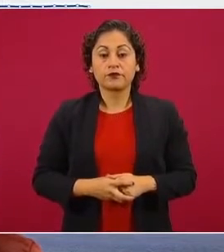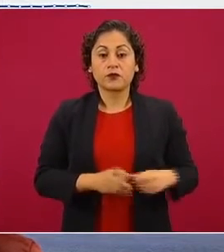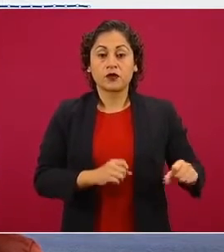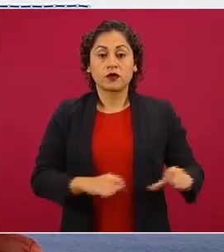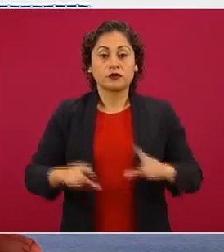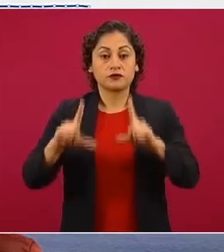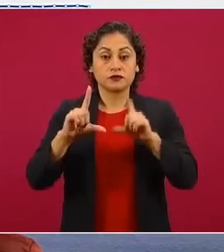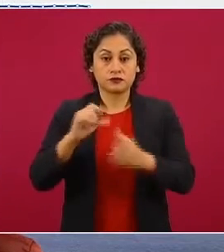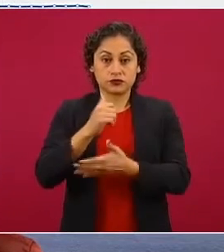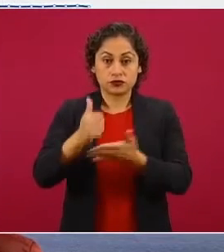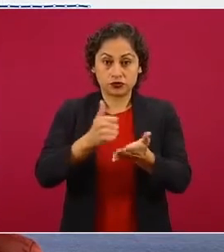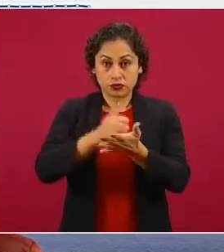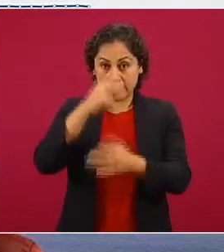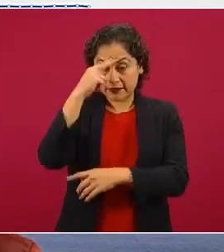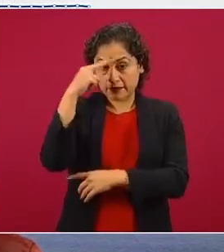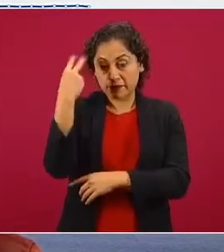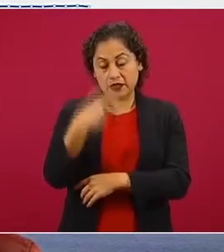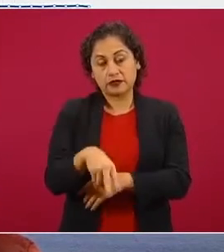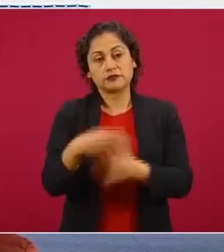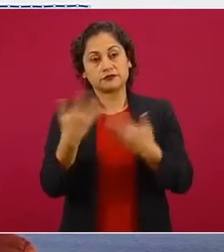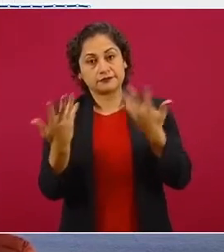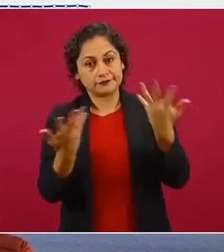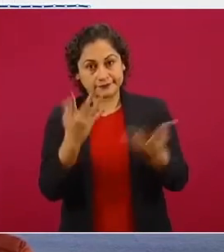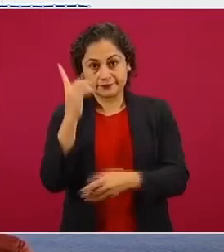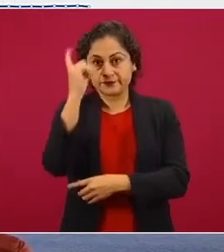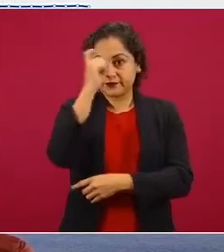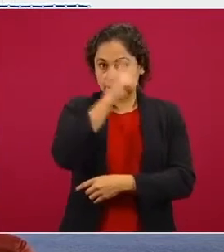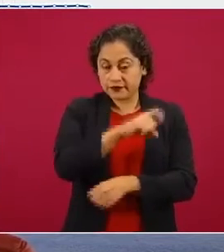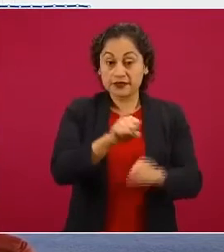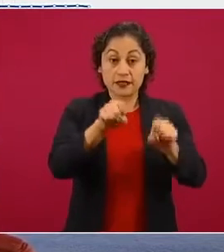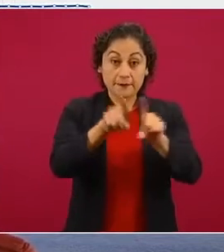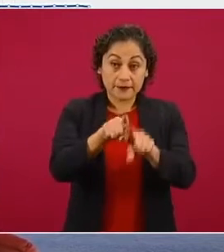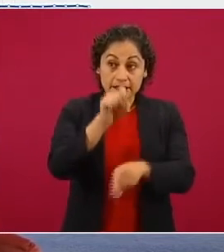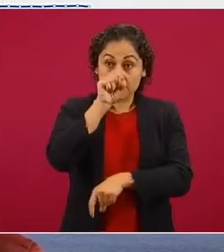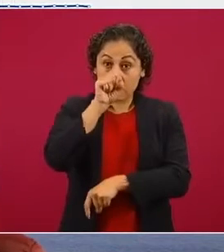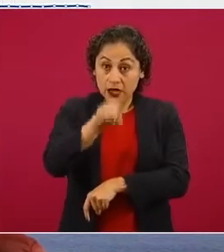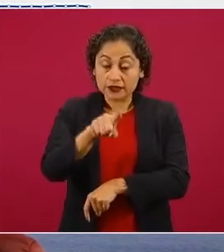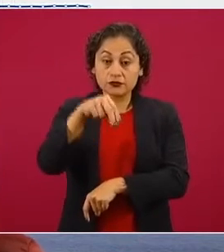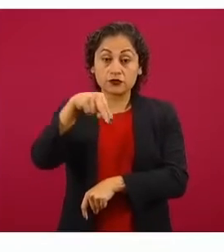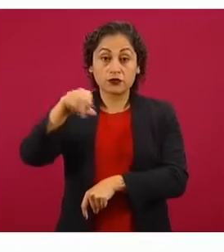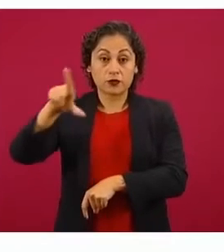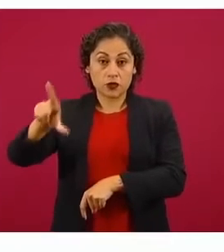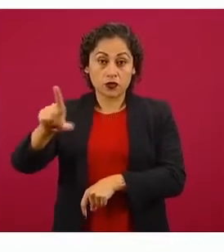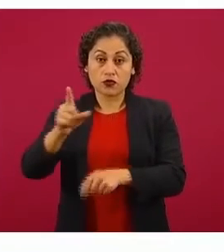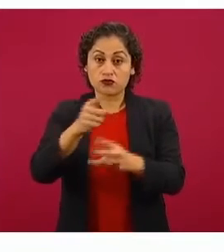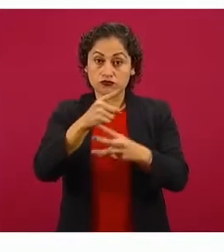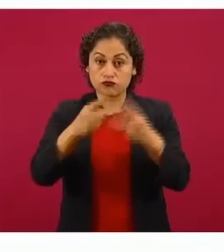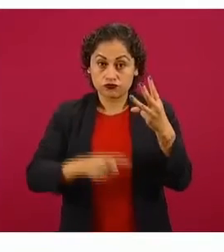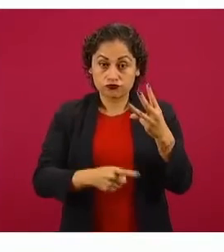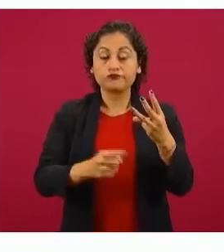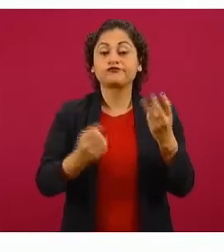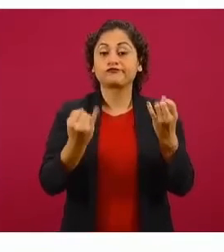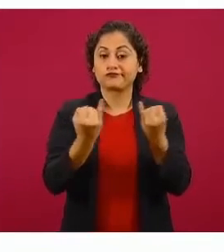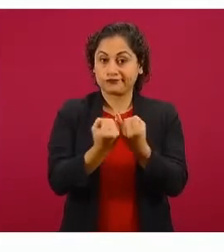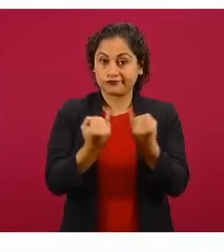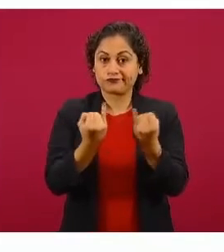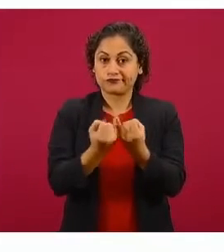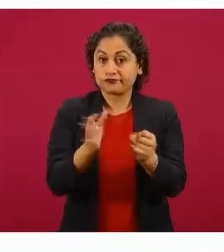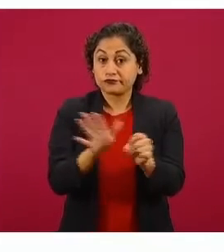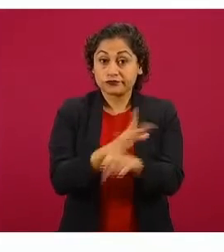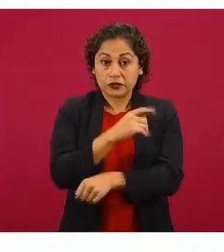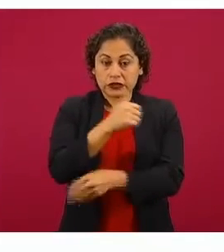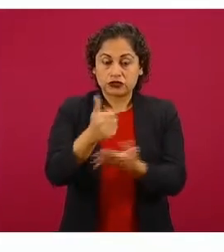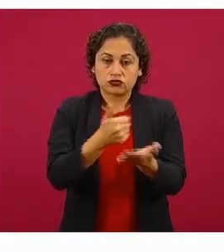caso de la Ciudad de México es complejo, igual que lo mencionaré para Jalisco y para Nuevo León. Lo hemos dicho muchas veces, las zonas más